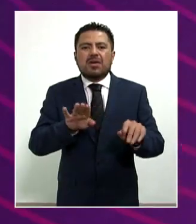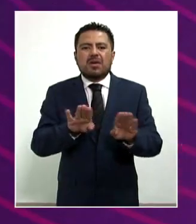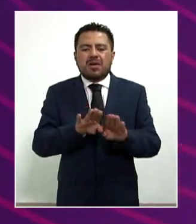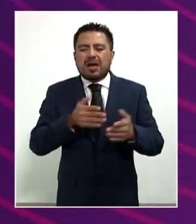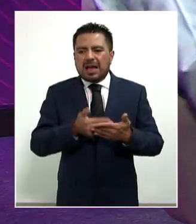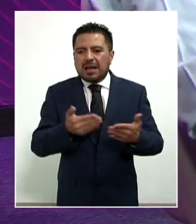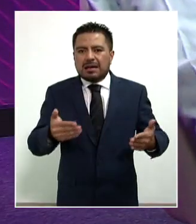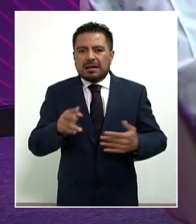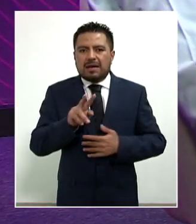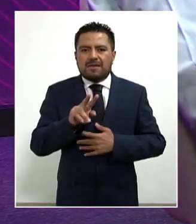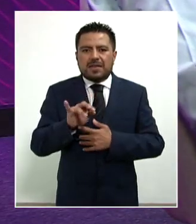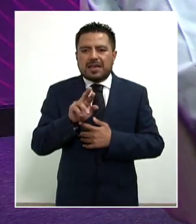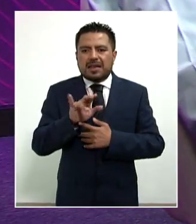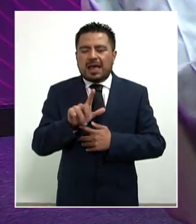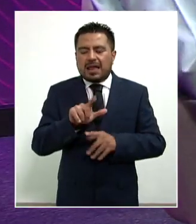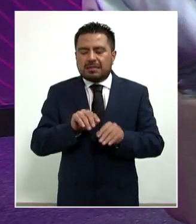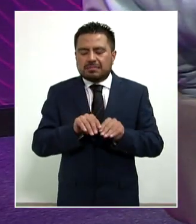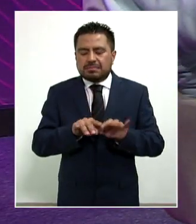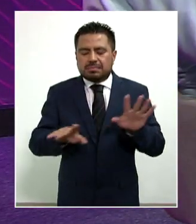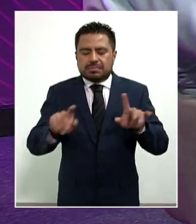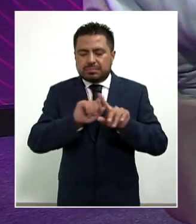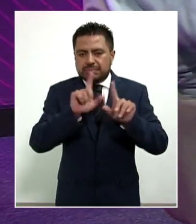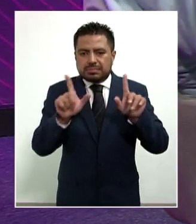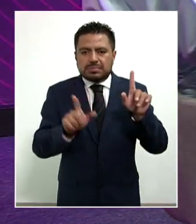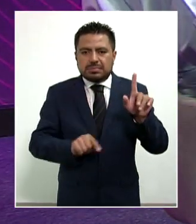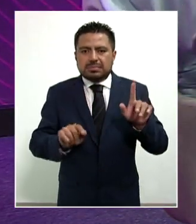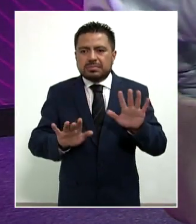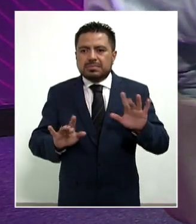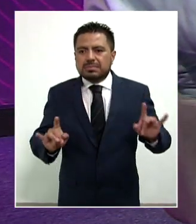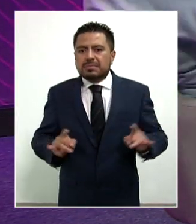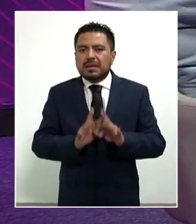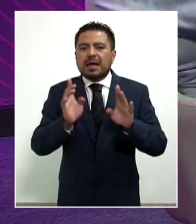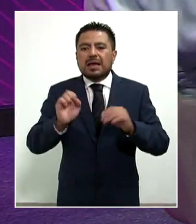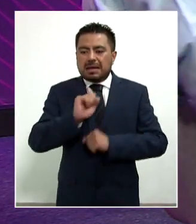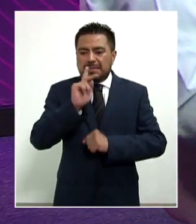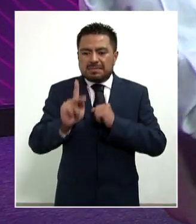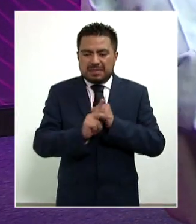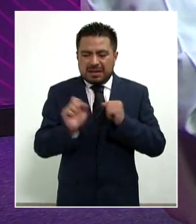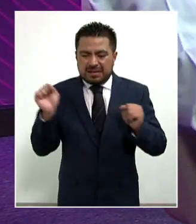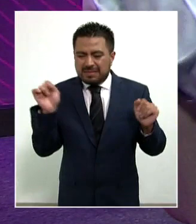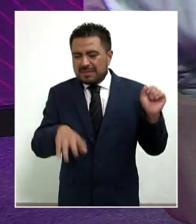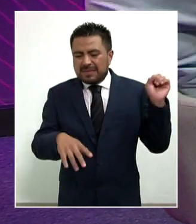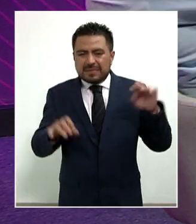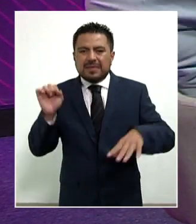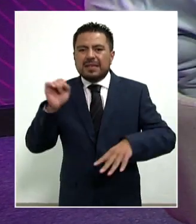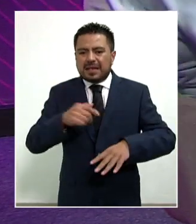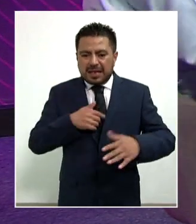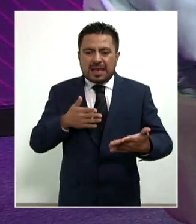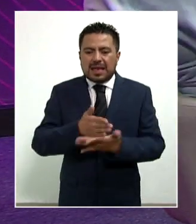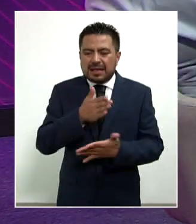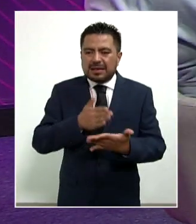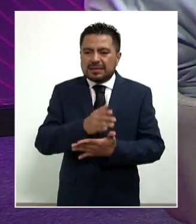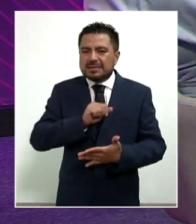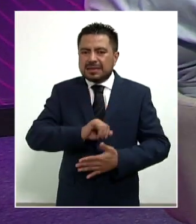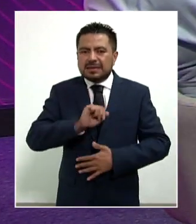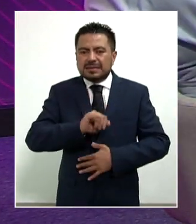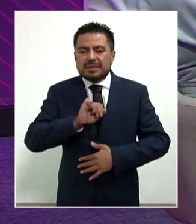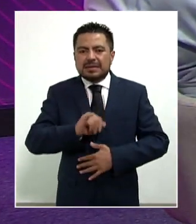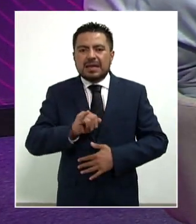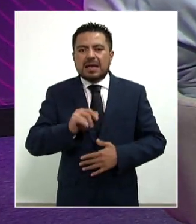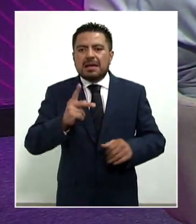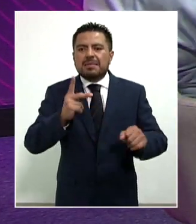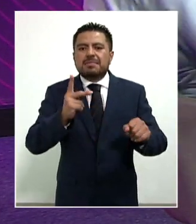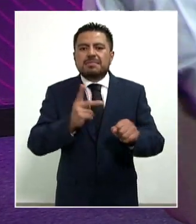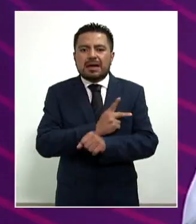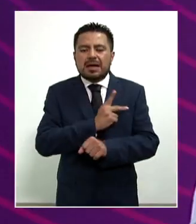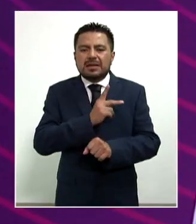una viralización nacional impresionante, y entonces empezó a contestar gente de todo el país, que por supuesto que iba a llegar, y entonces... Pero lo que